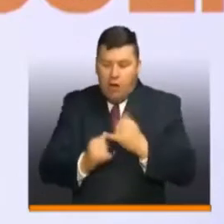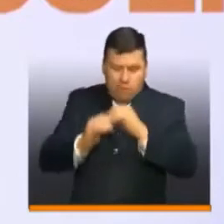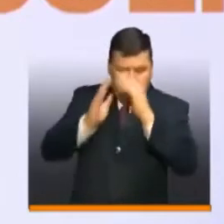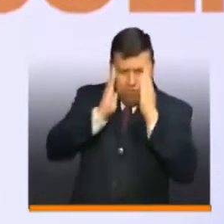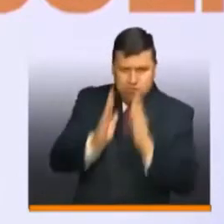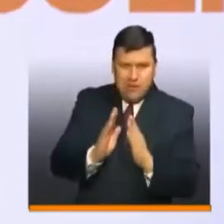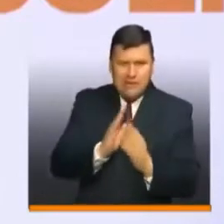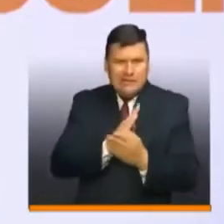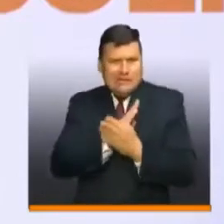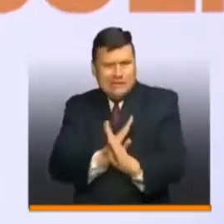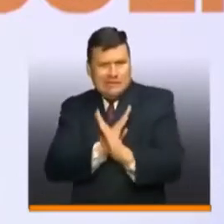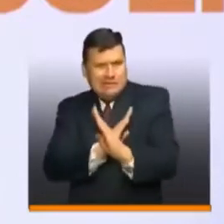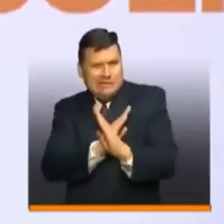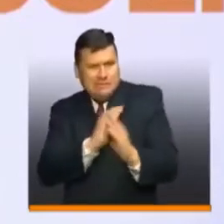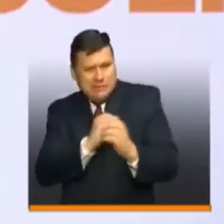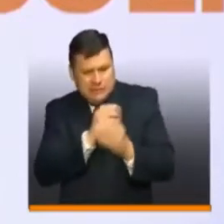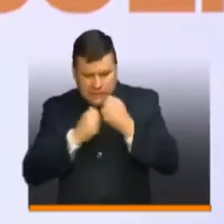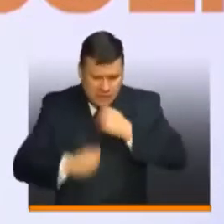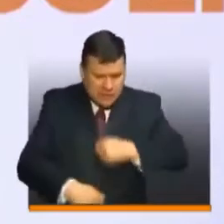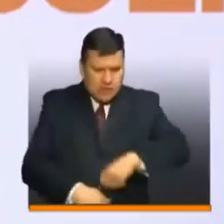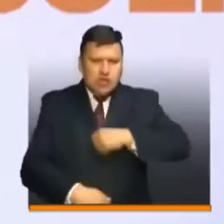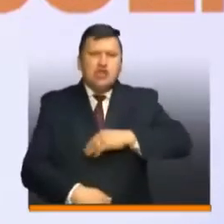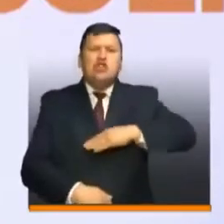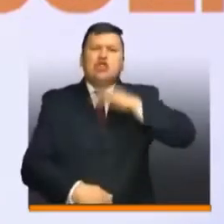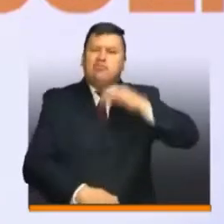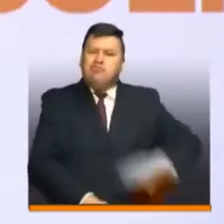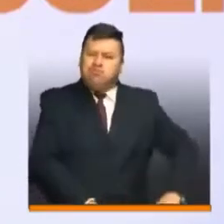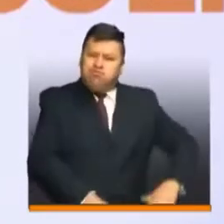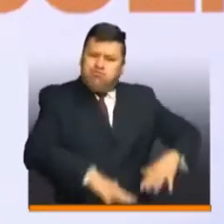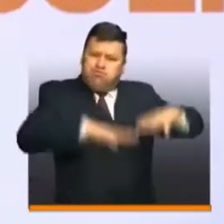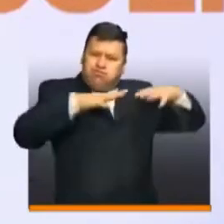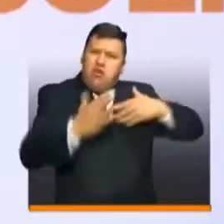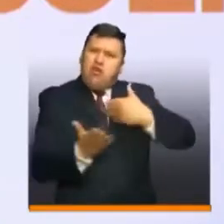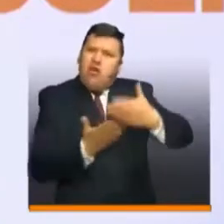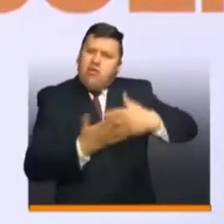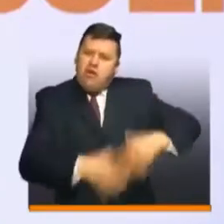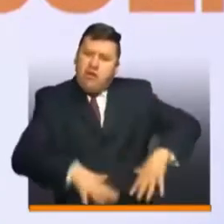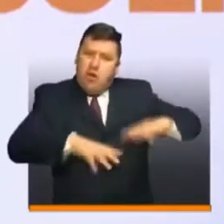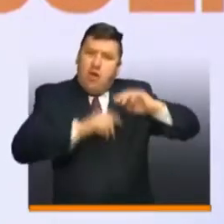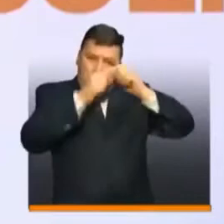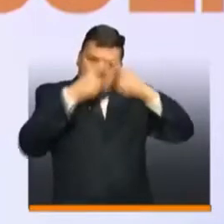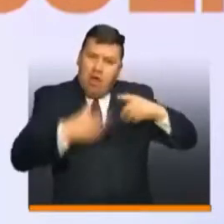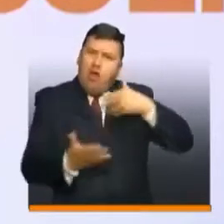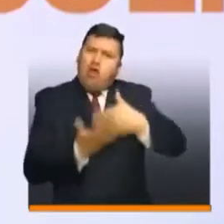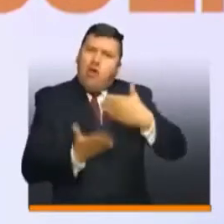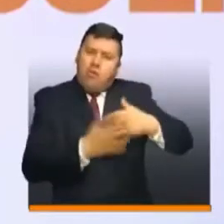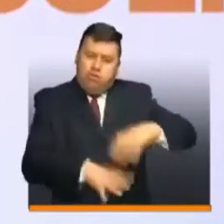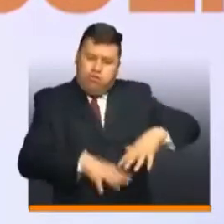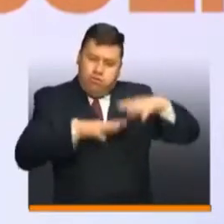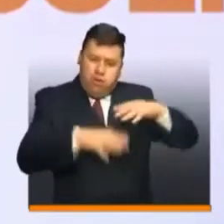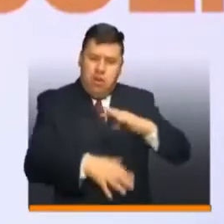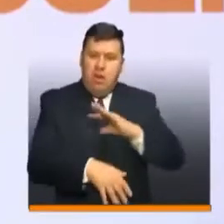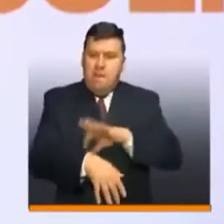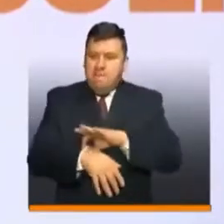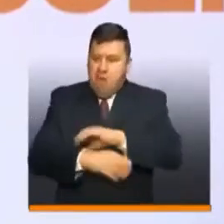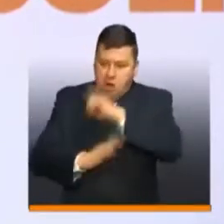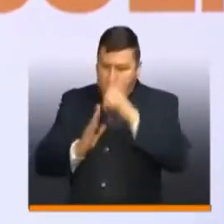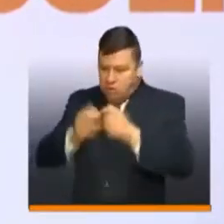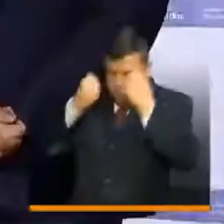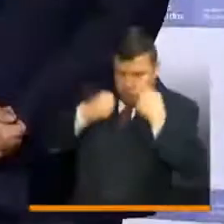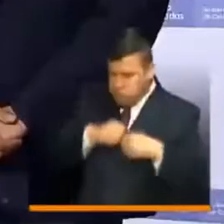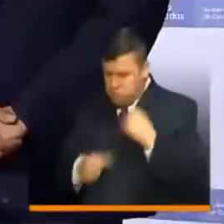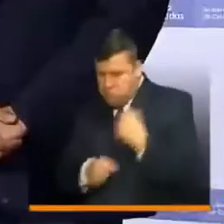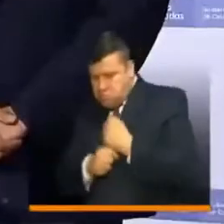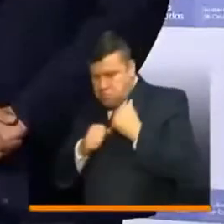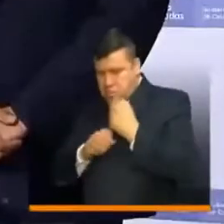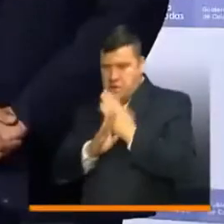protección sea la más abundante de las mejores calidades y tengamos nosotros a nuestros médicos enfermeras ya